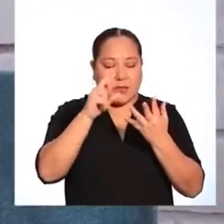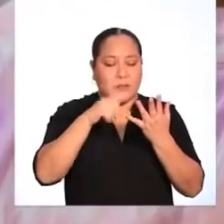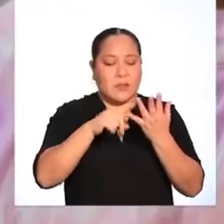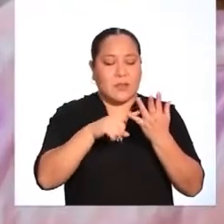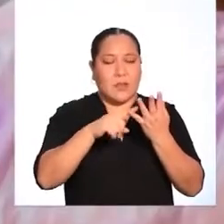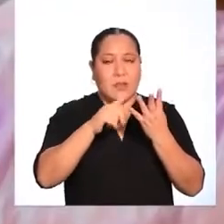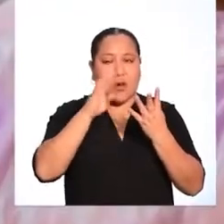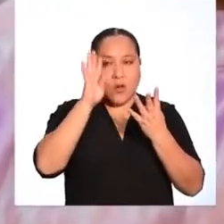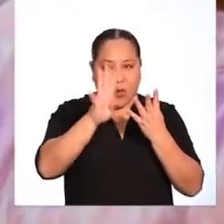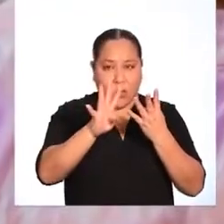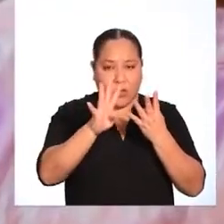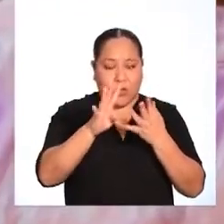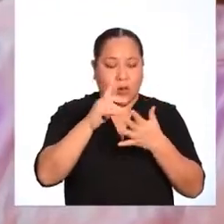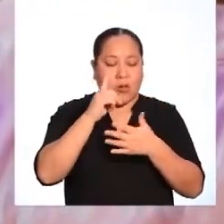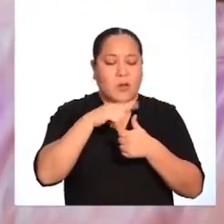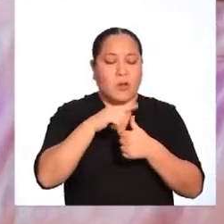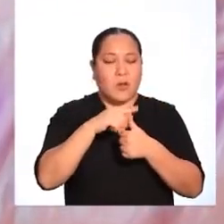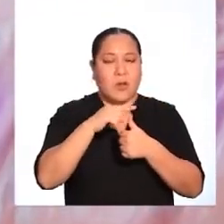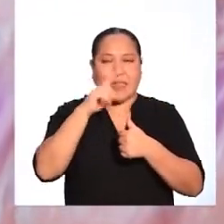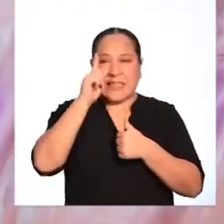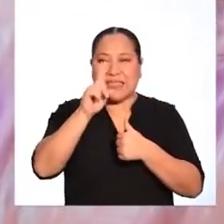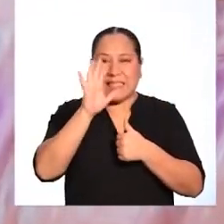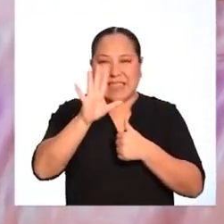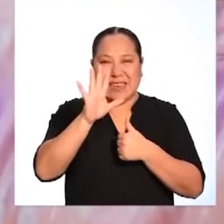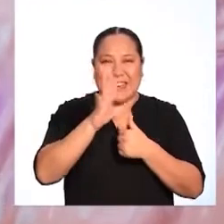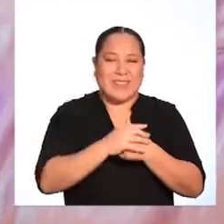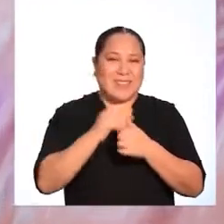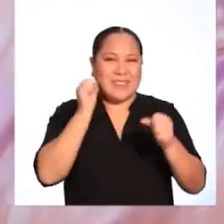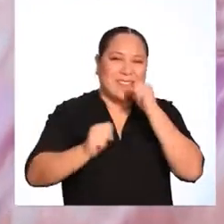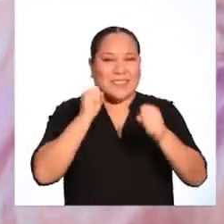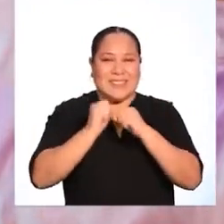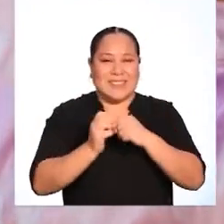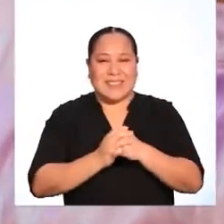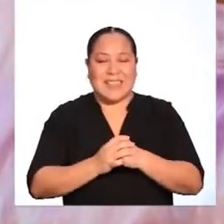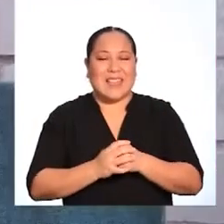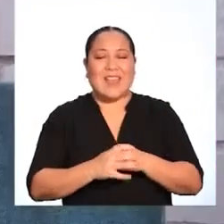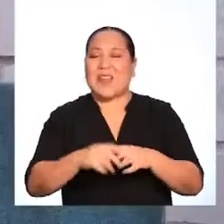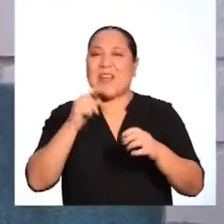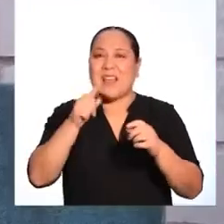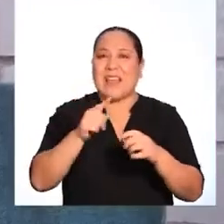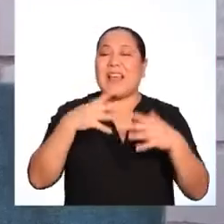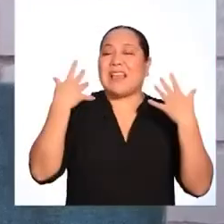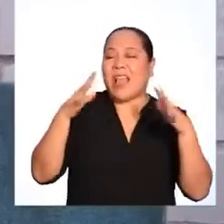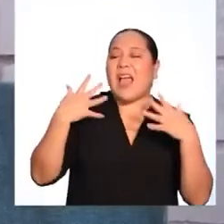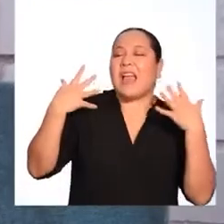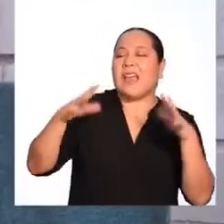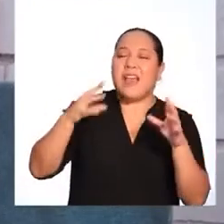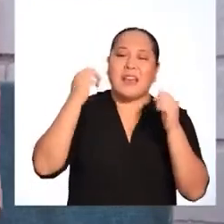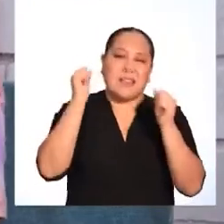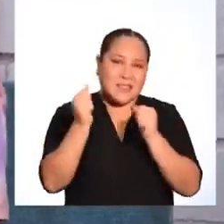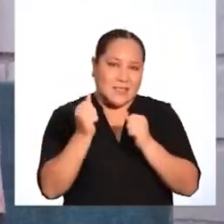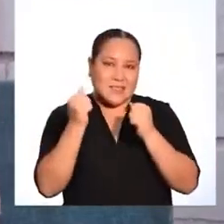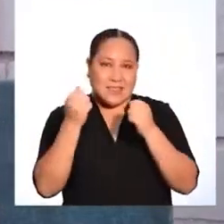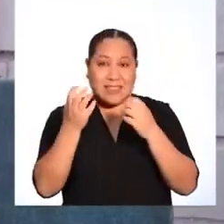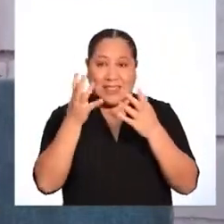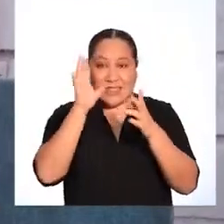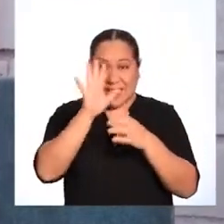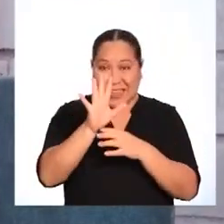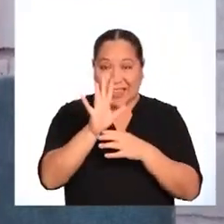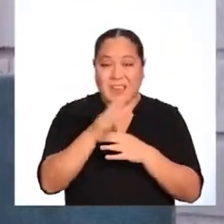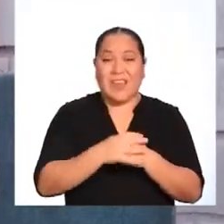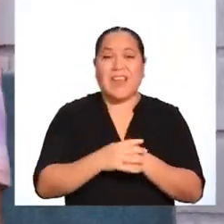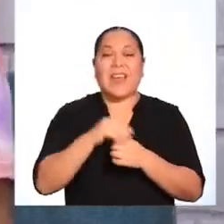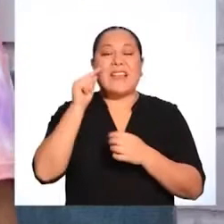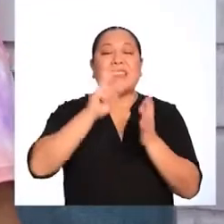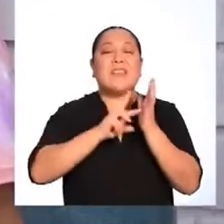33 44 y 55 de básico o sea eso quiere decir